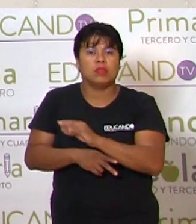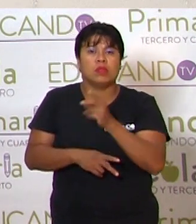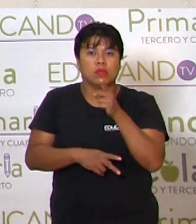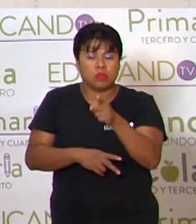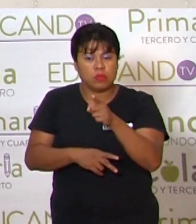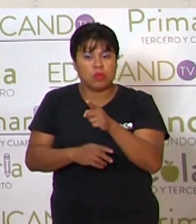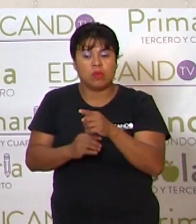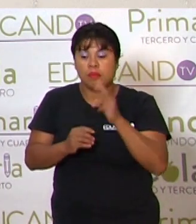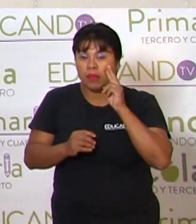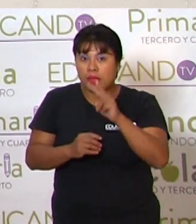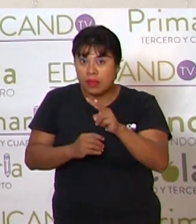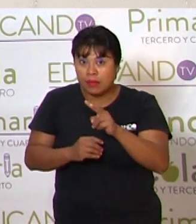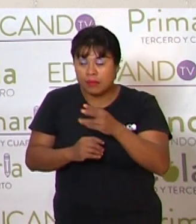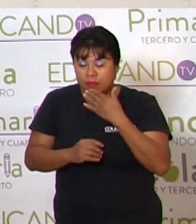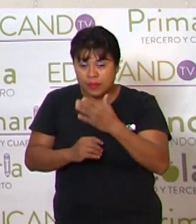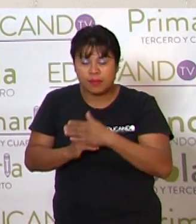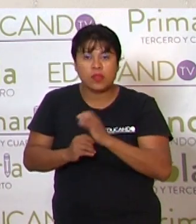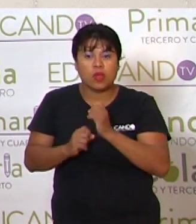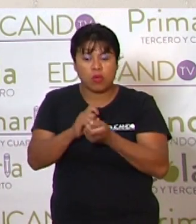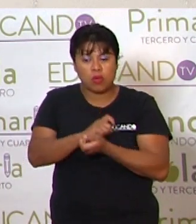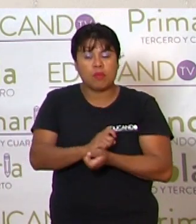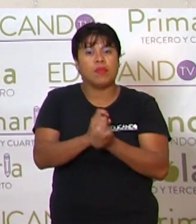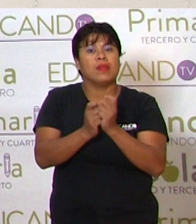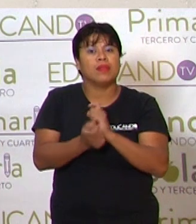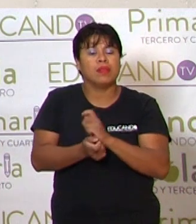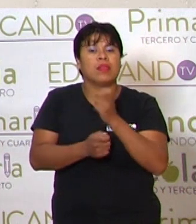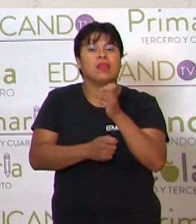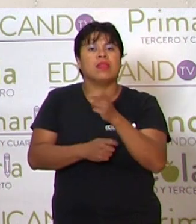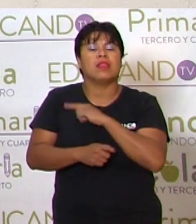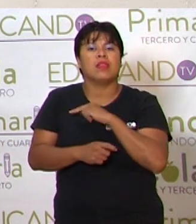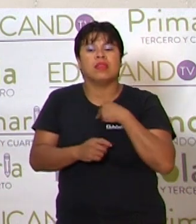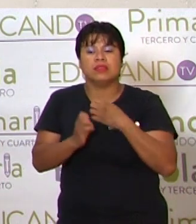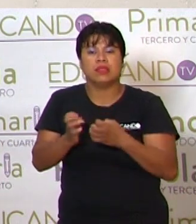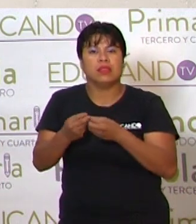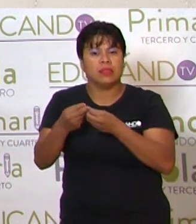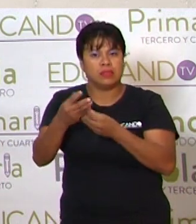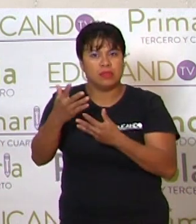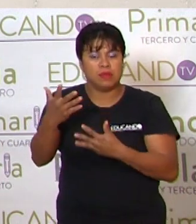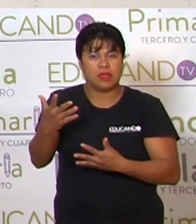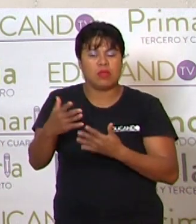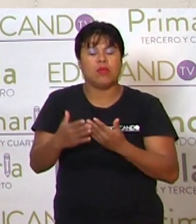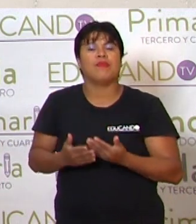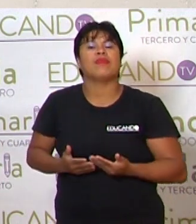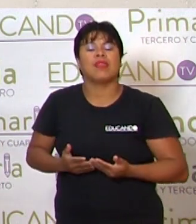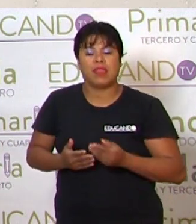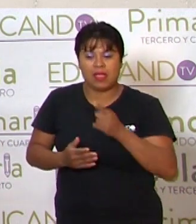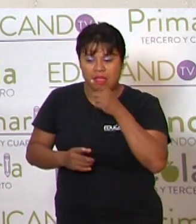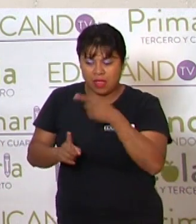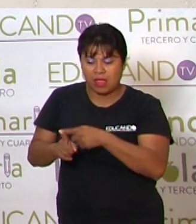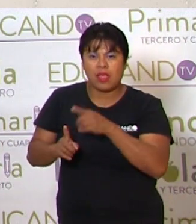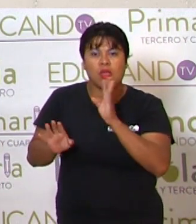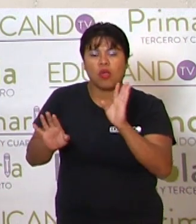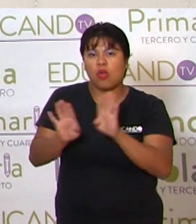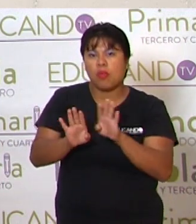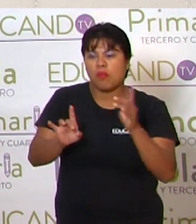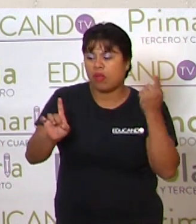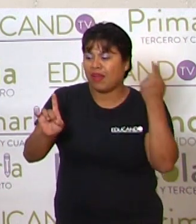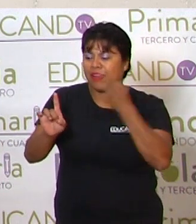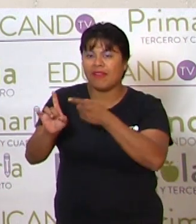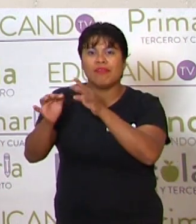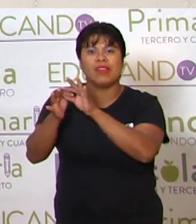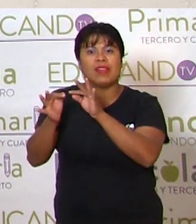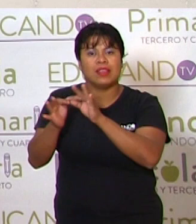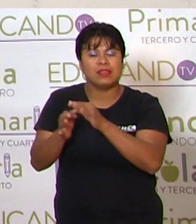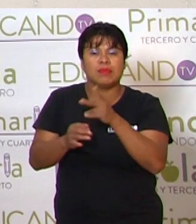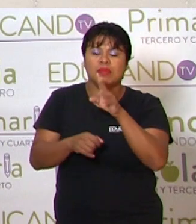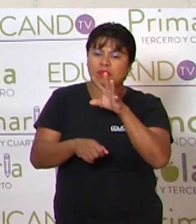poder tú determinar, ¿bien?, o convertir lo que estás describiendo a una referencia,